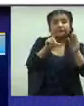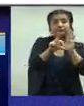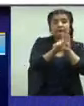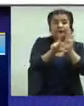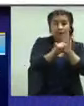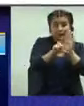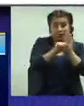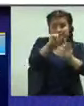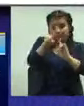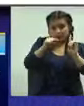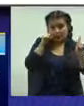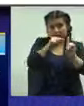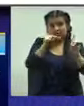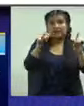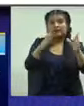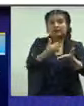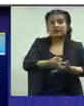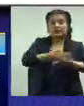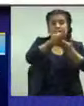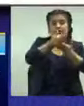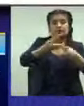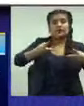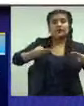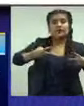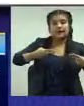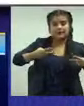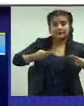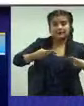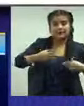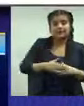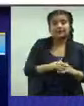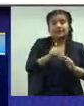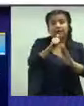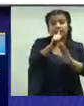tiene que ver con el tema de tratamiento de cáncer.